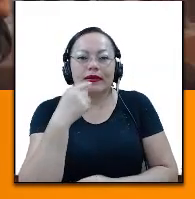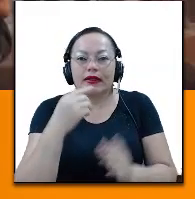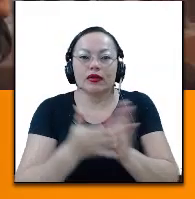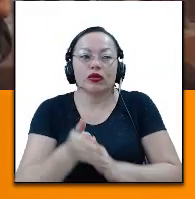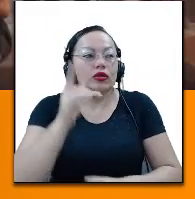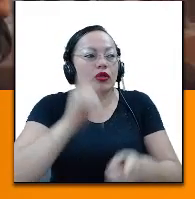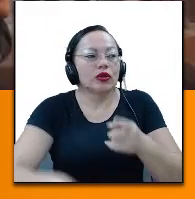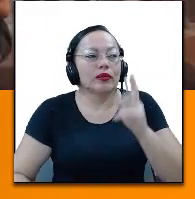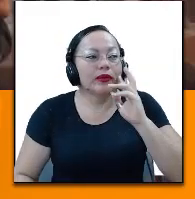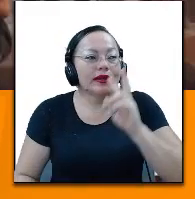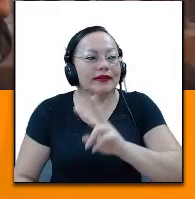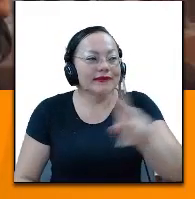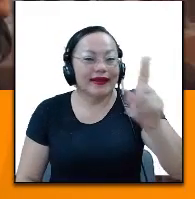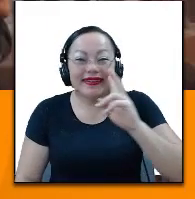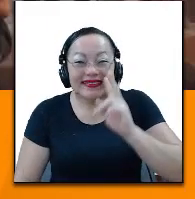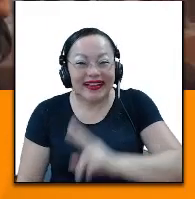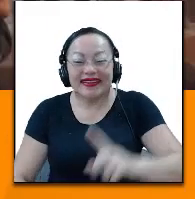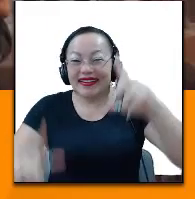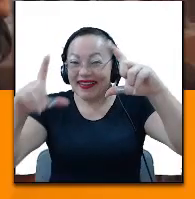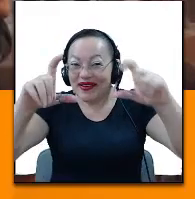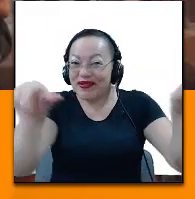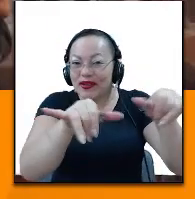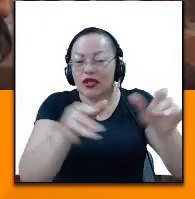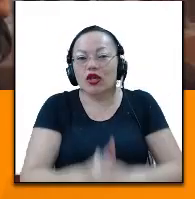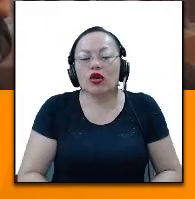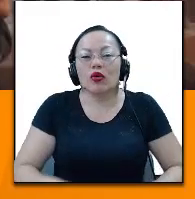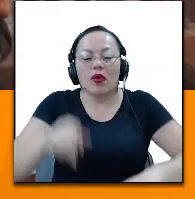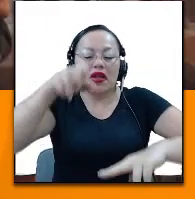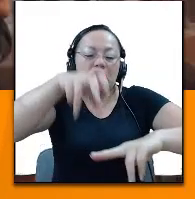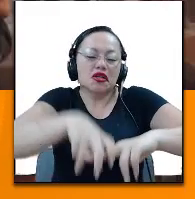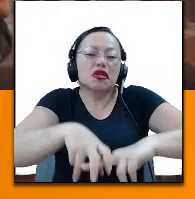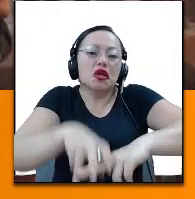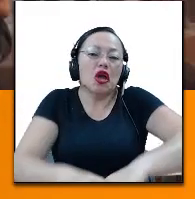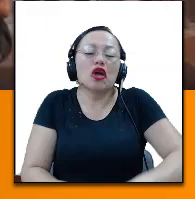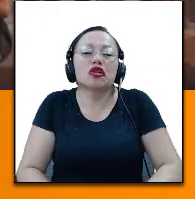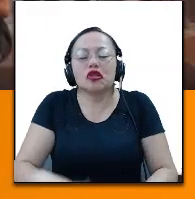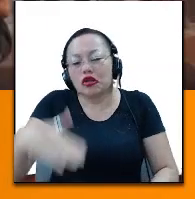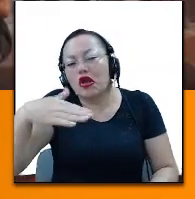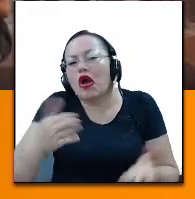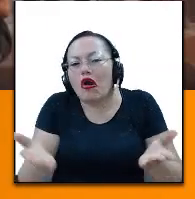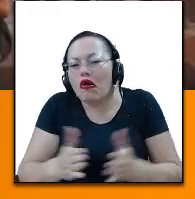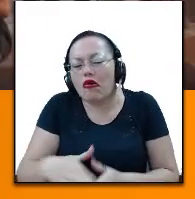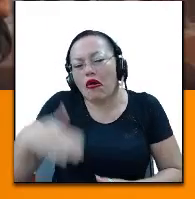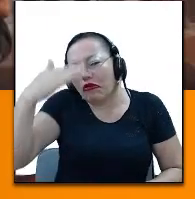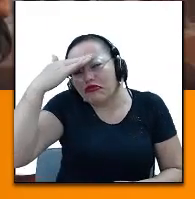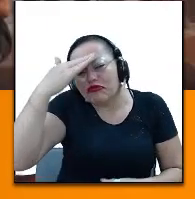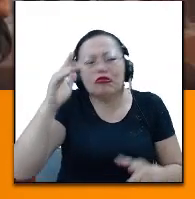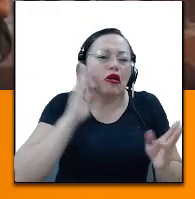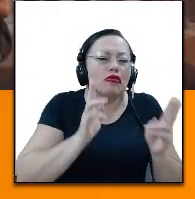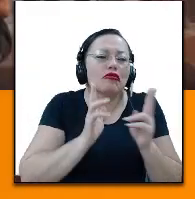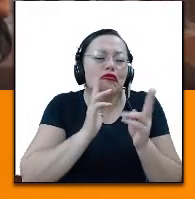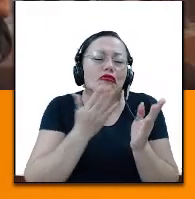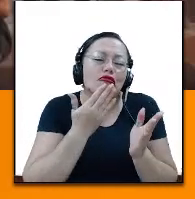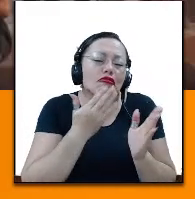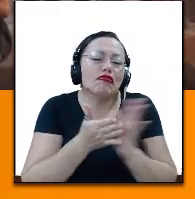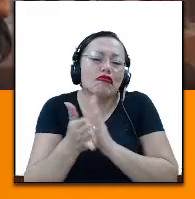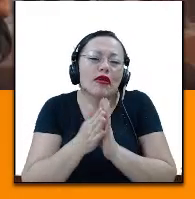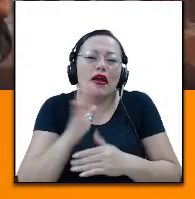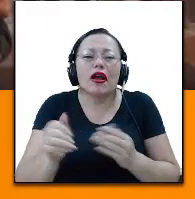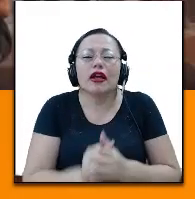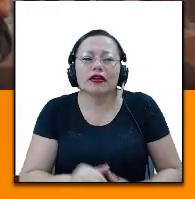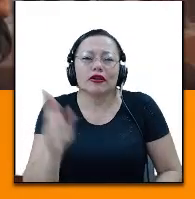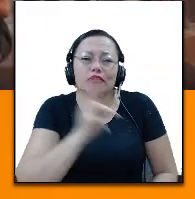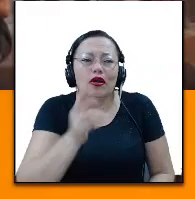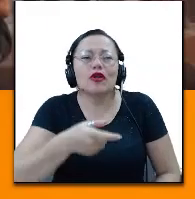sentar así como los que están en la foto. Si usted se sienta en el andén a tomarse una cervecita, unos aguardienticos, unos